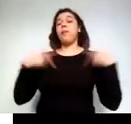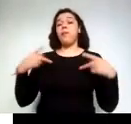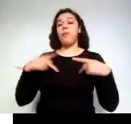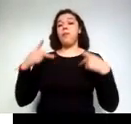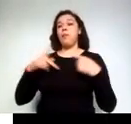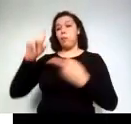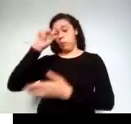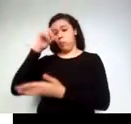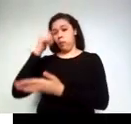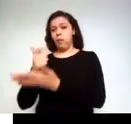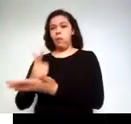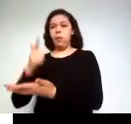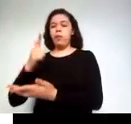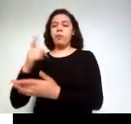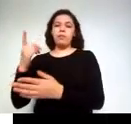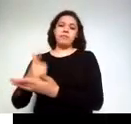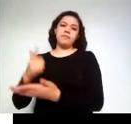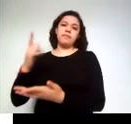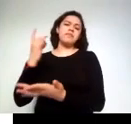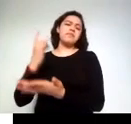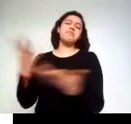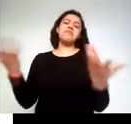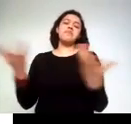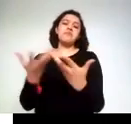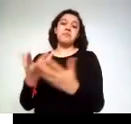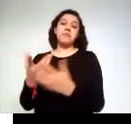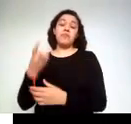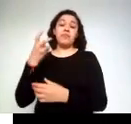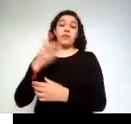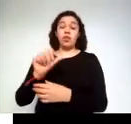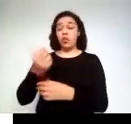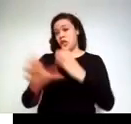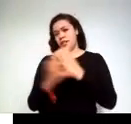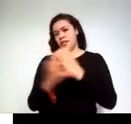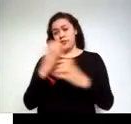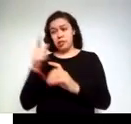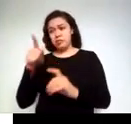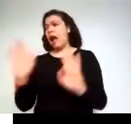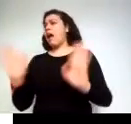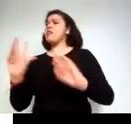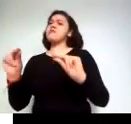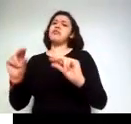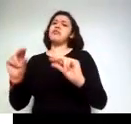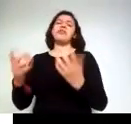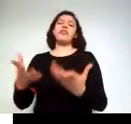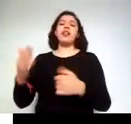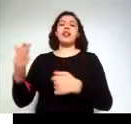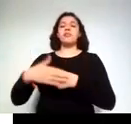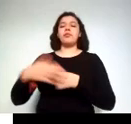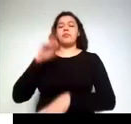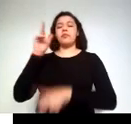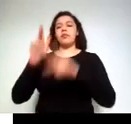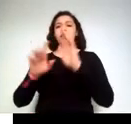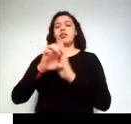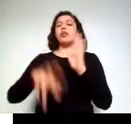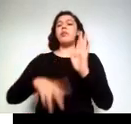acontecimiento traumático severo. Es la única que tienen que hacer. Eso no los exime de hacer otras cosas que vamos a ver en la plática siguiente, ¿no? Por ejemplo, tener su